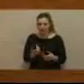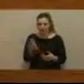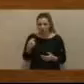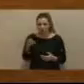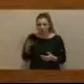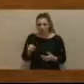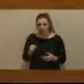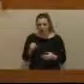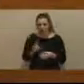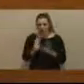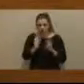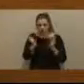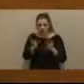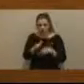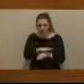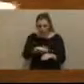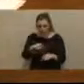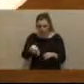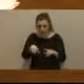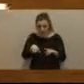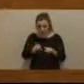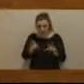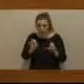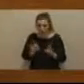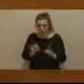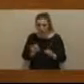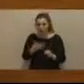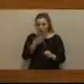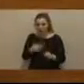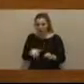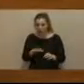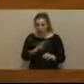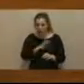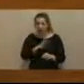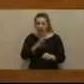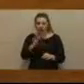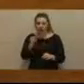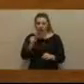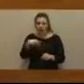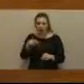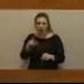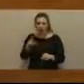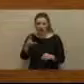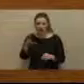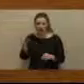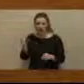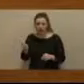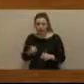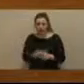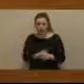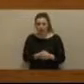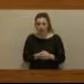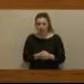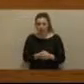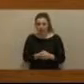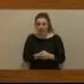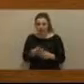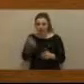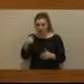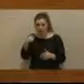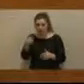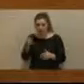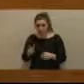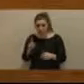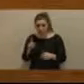Consejo de Administración de esta sociedad, de esta empresa pública, era doña Ana Rosa Migoya. El vicepresidente era don